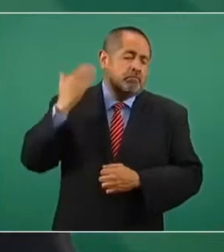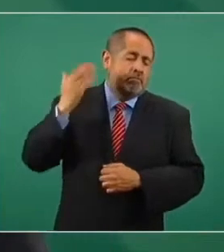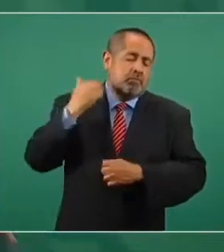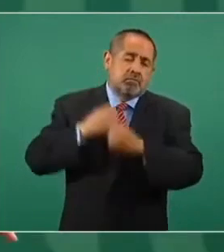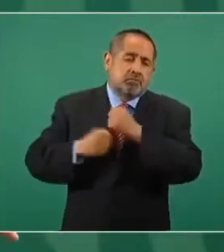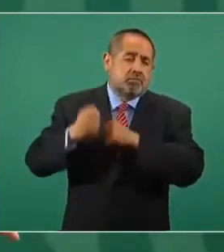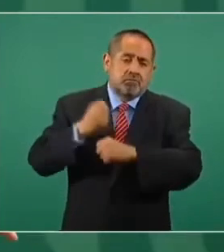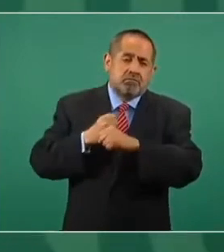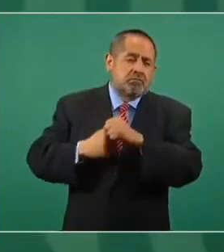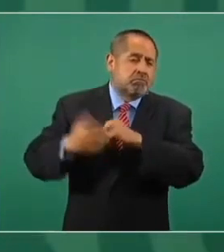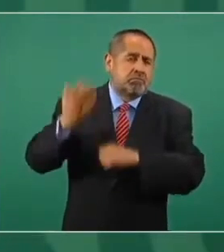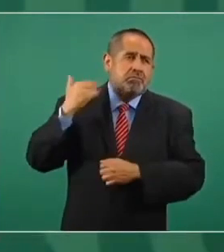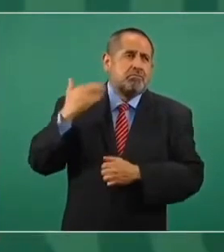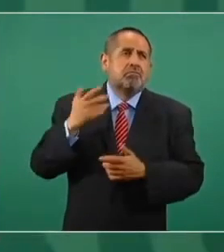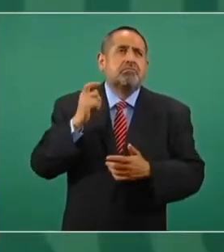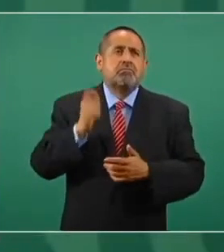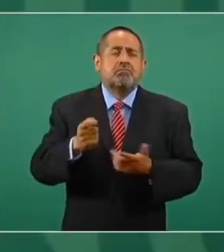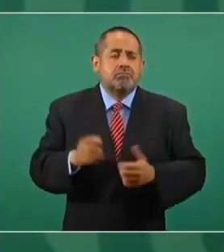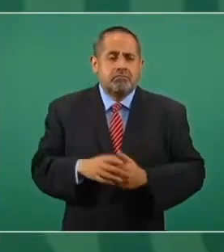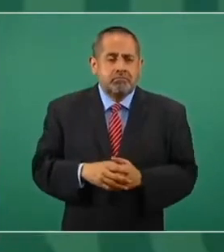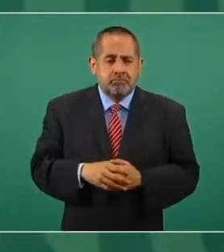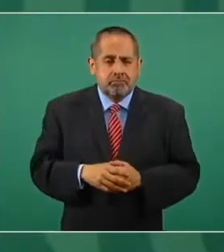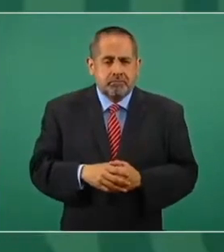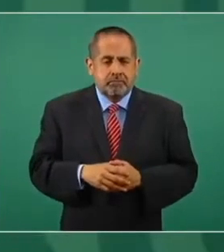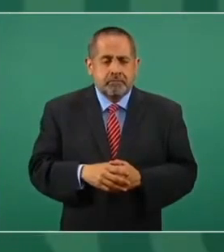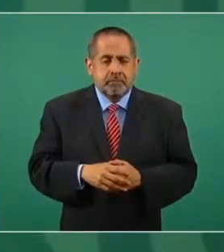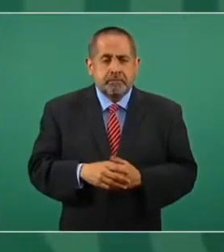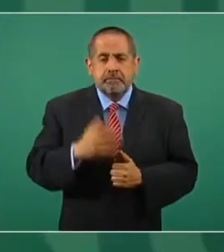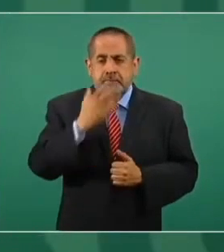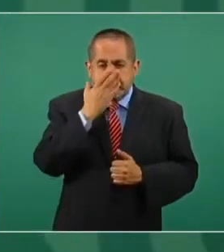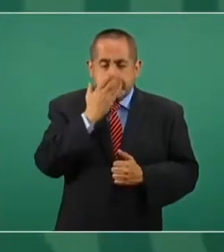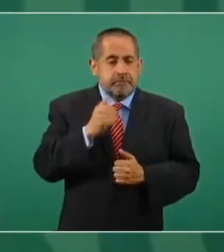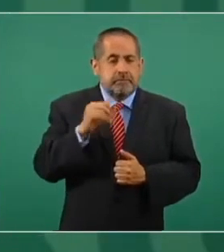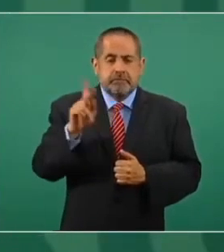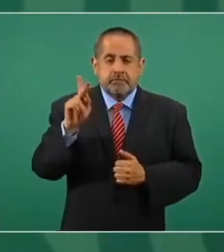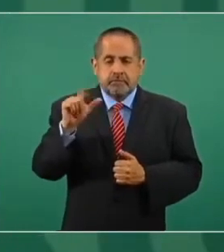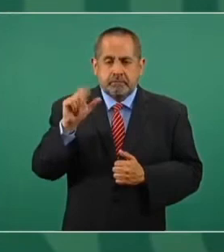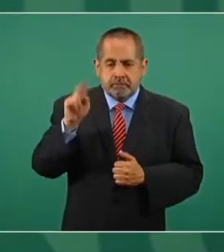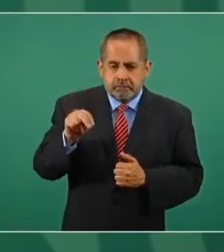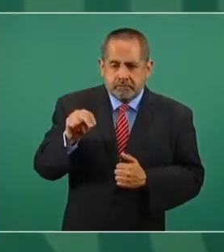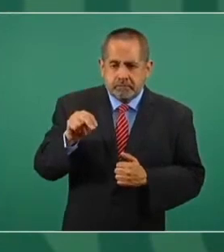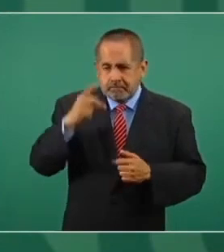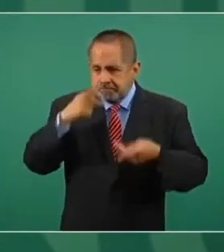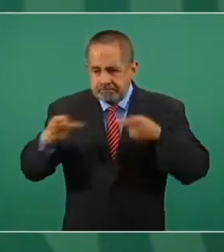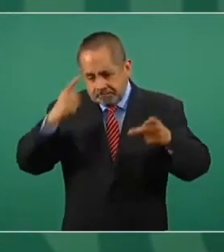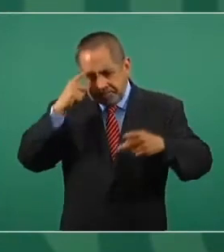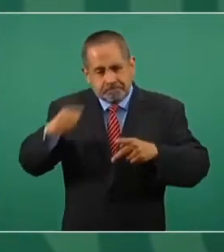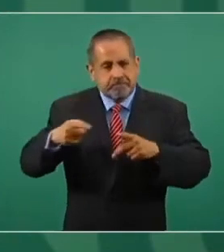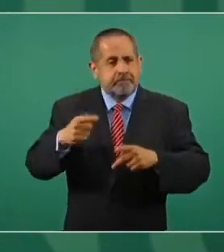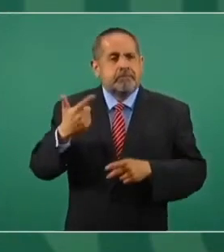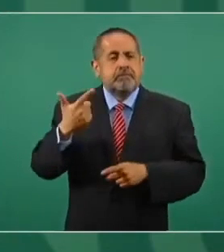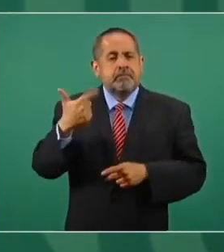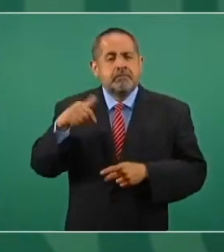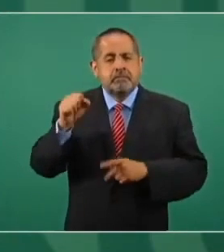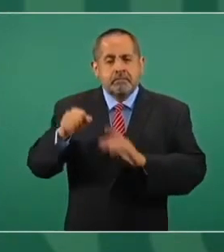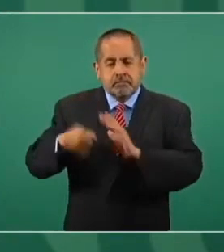no se puso en práctica ningún plan para extraer gas.